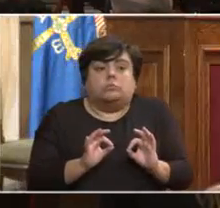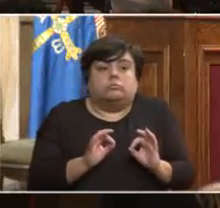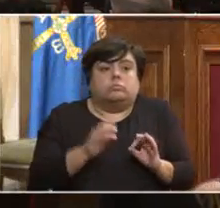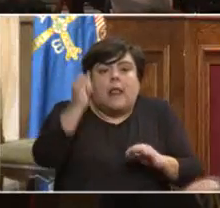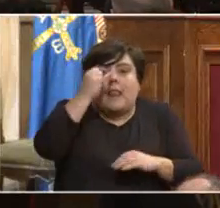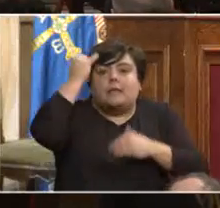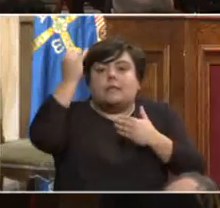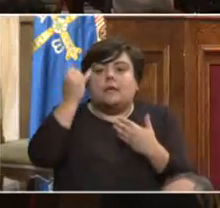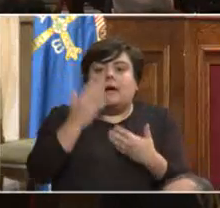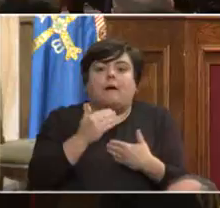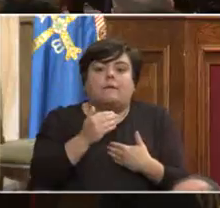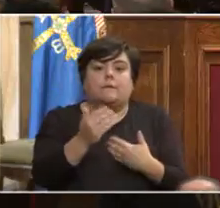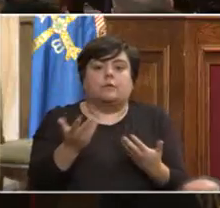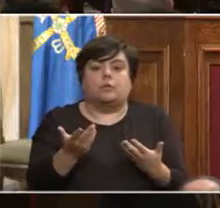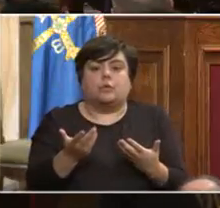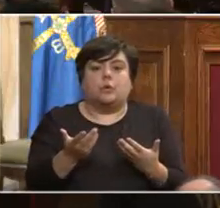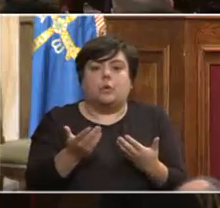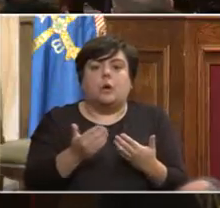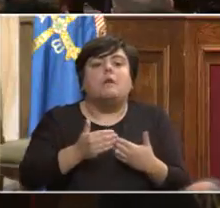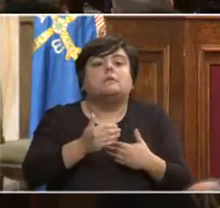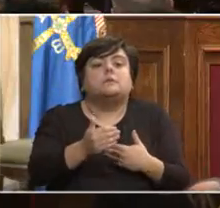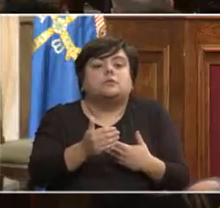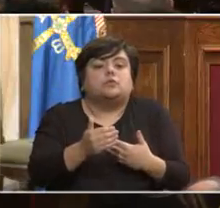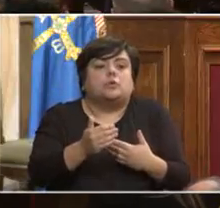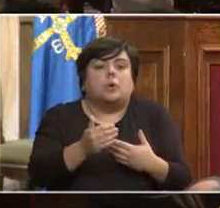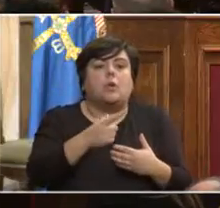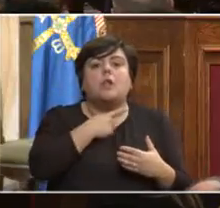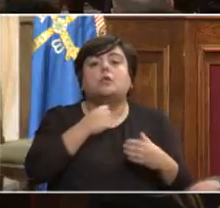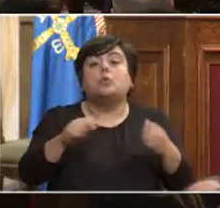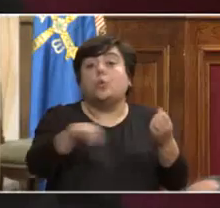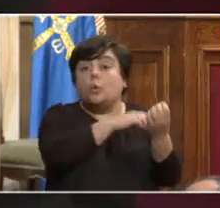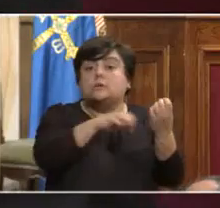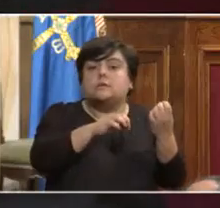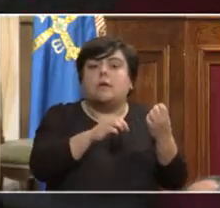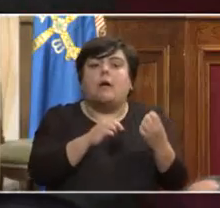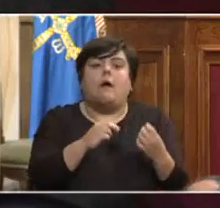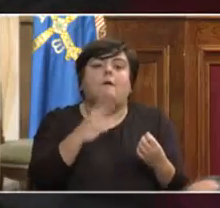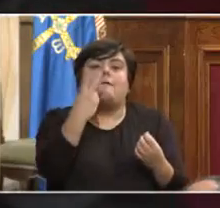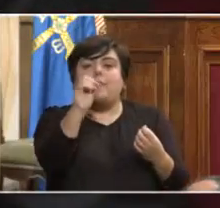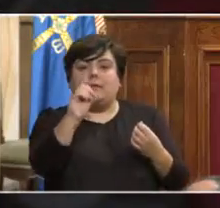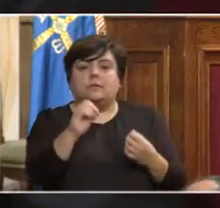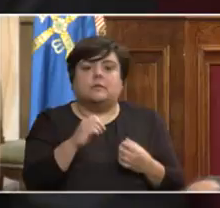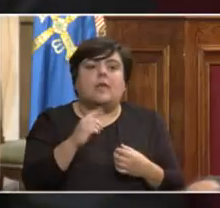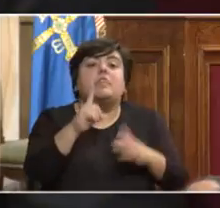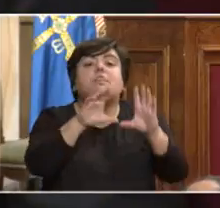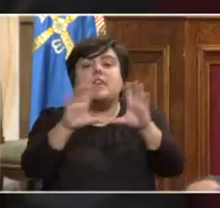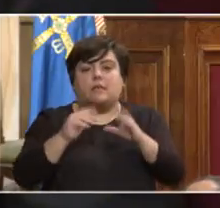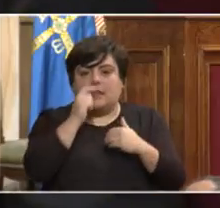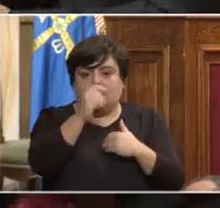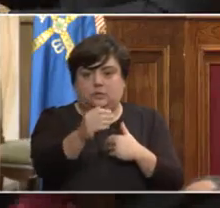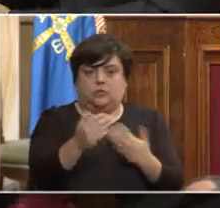idea que tenéis acerca de cómo podrán ser los Lelutier dentro de 10 años o de 20 o, bueno, el tiempo que fuera,